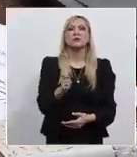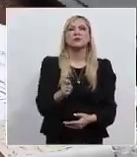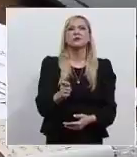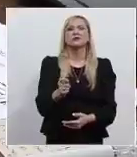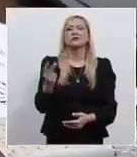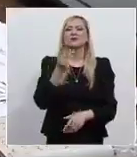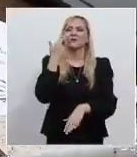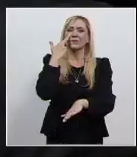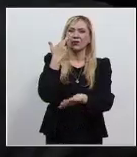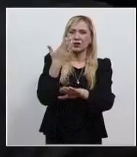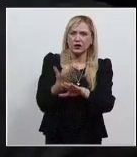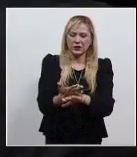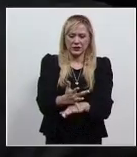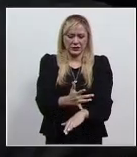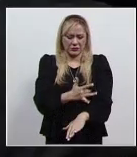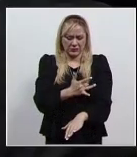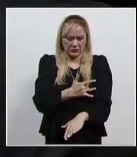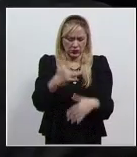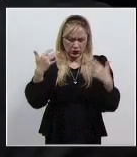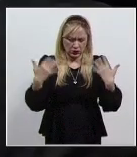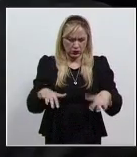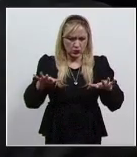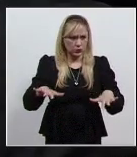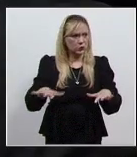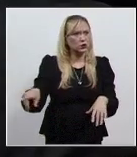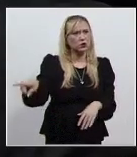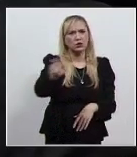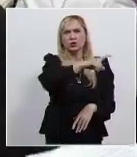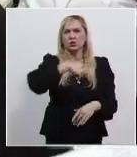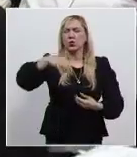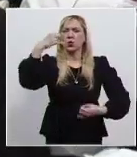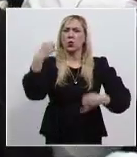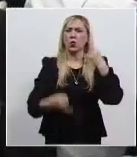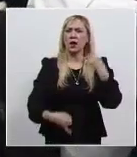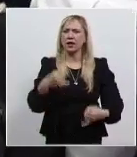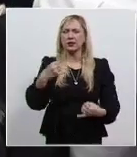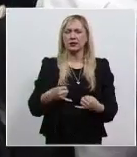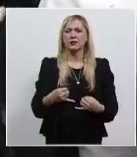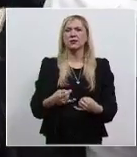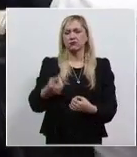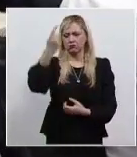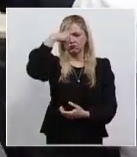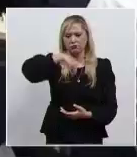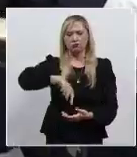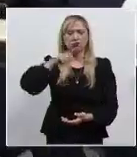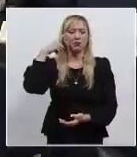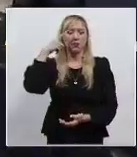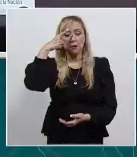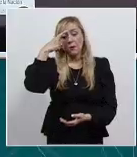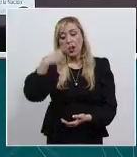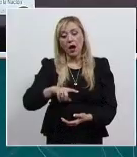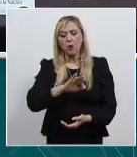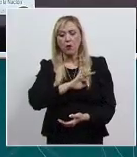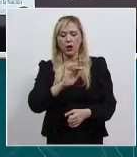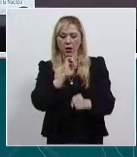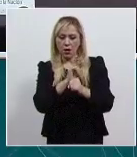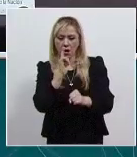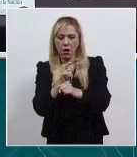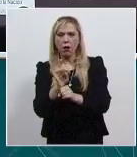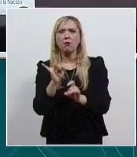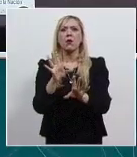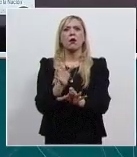la responsabilidad de personas impartidoras de justicia son clave para valorar pruebas en casos de tortura.